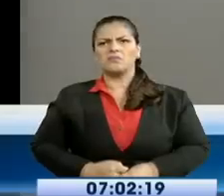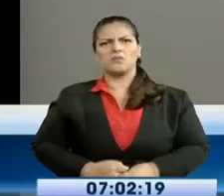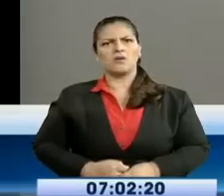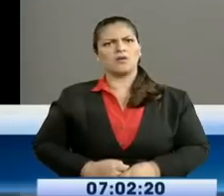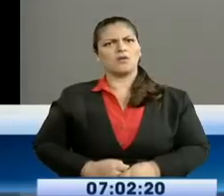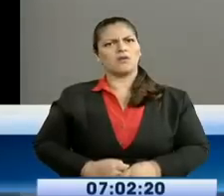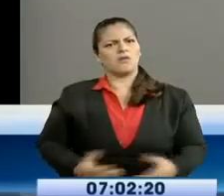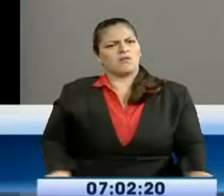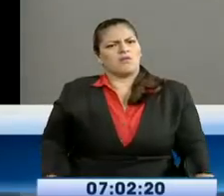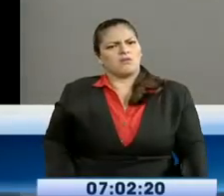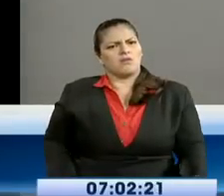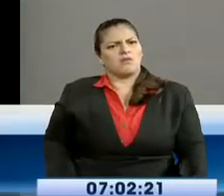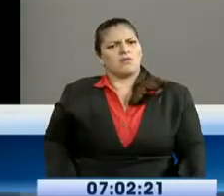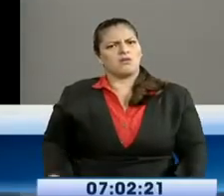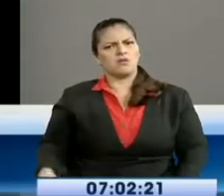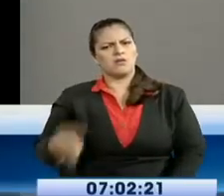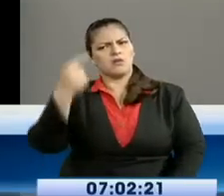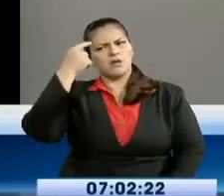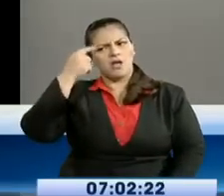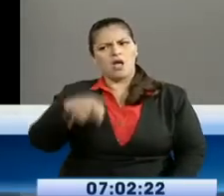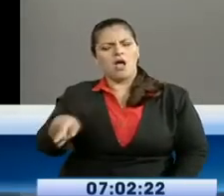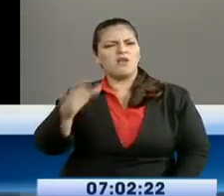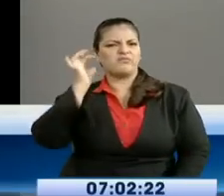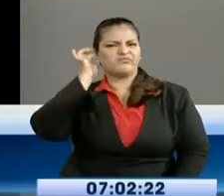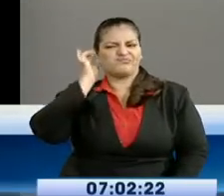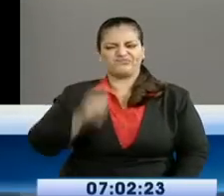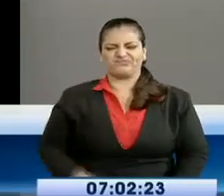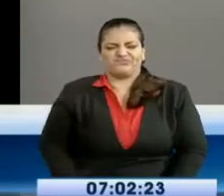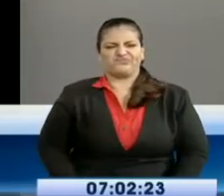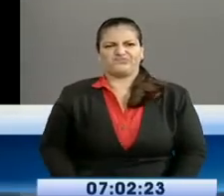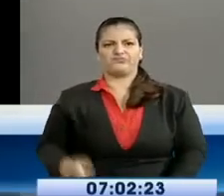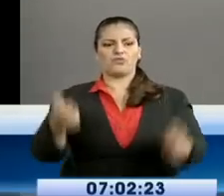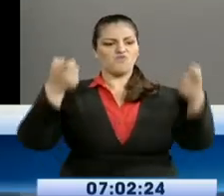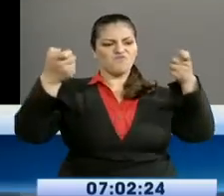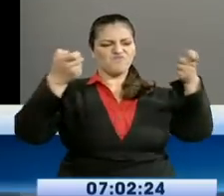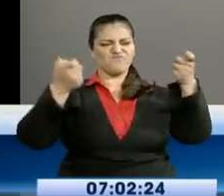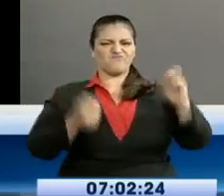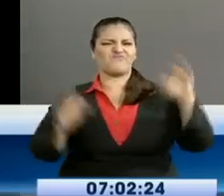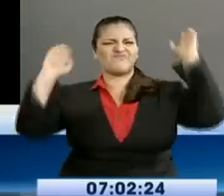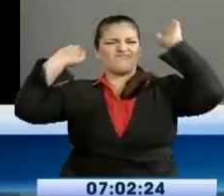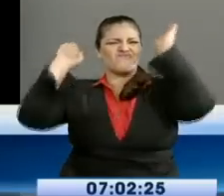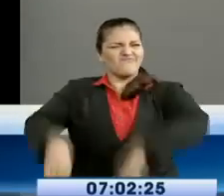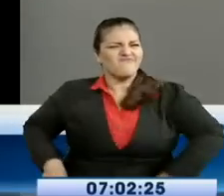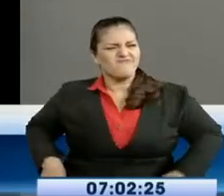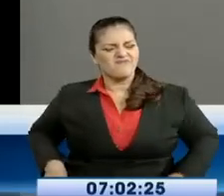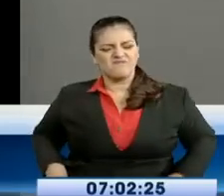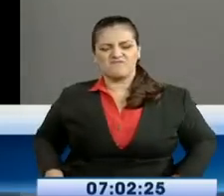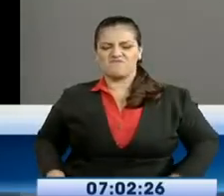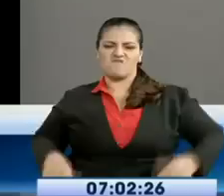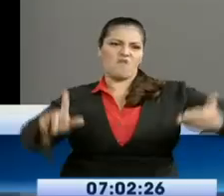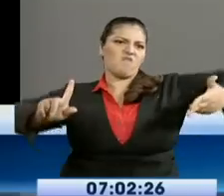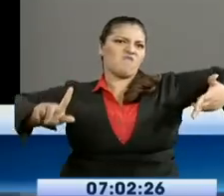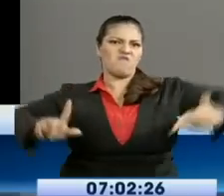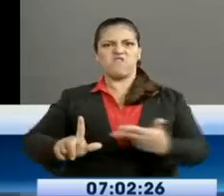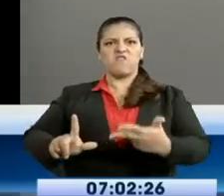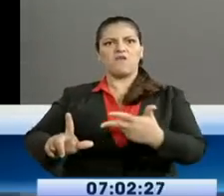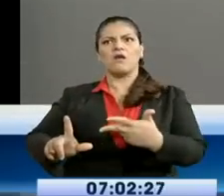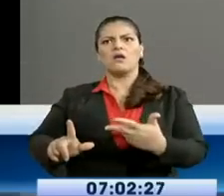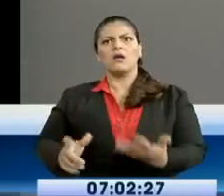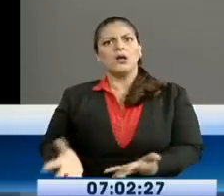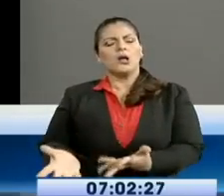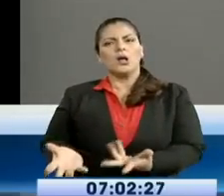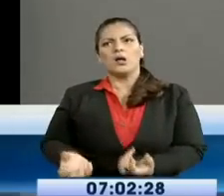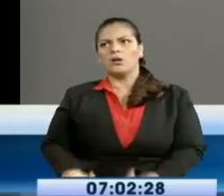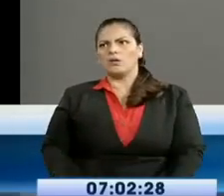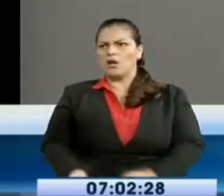Claro, ¿acaso que por su condición de mujer no ajá. merece respeto? Así es, ¿acaso así por es. Su condición de mujer no recibió una preparación y una